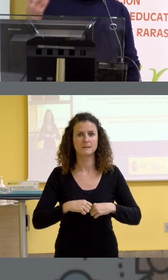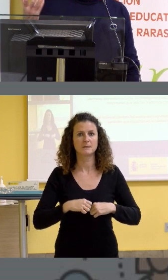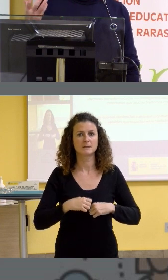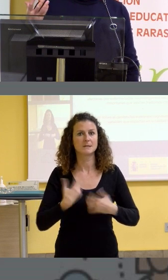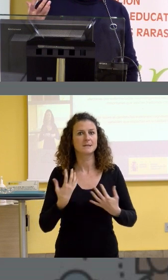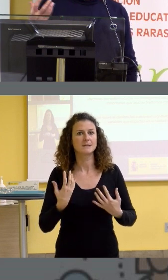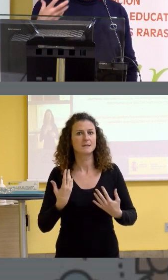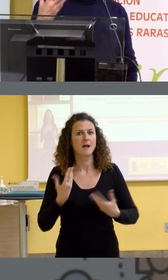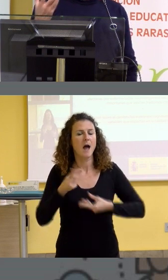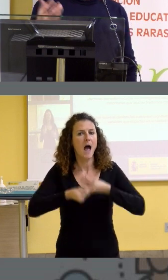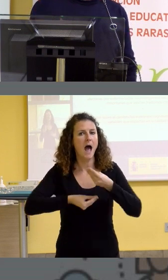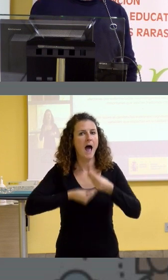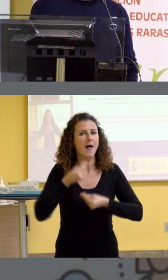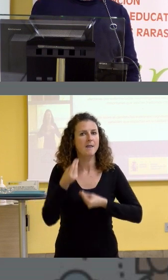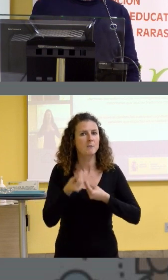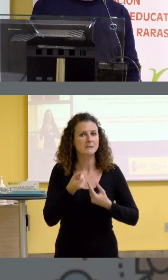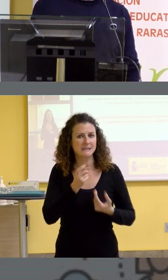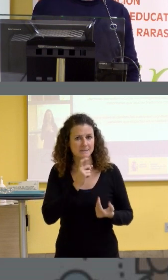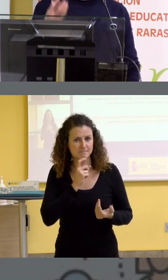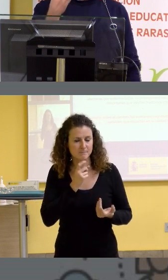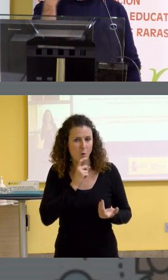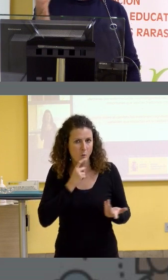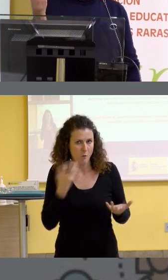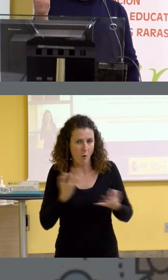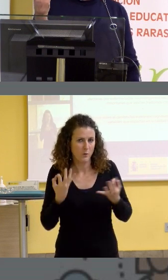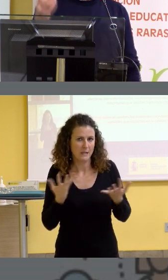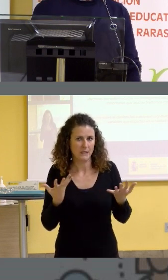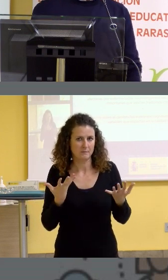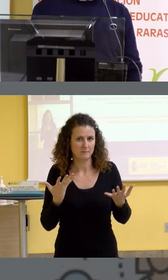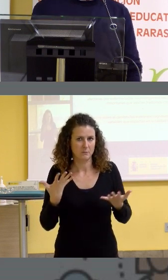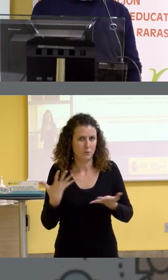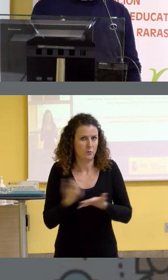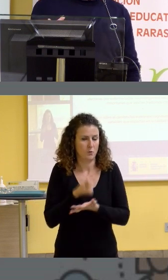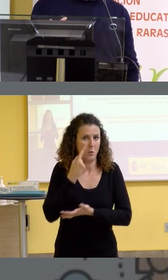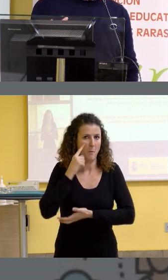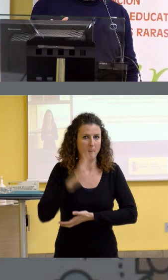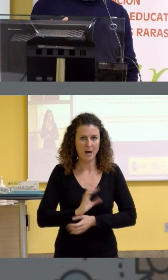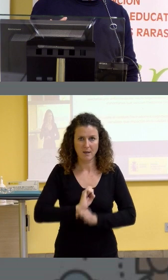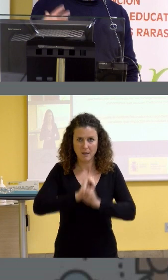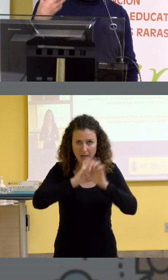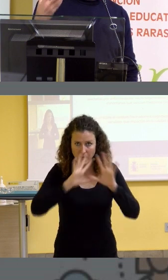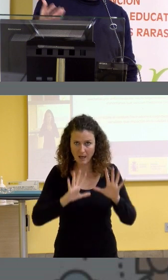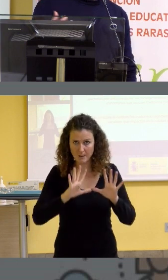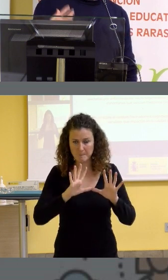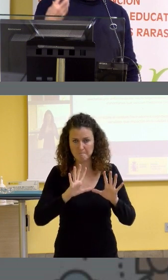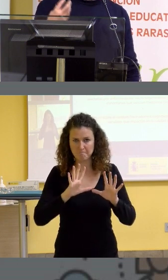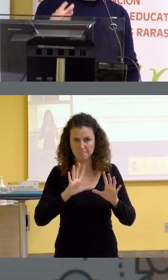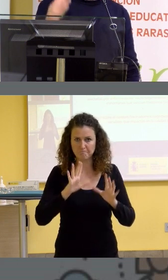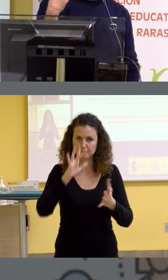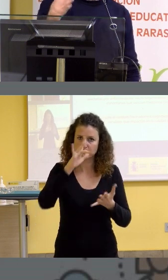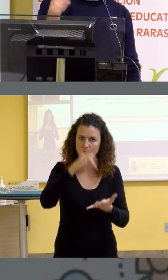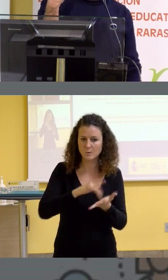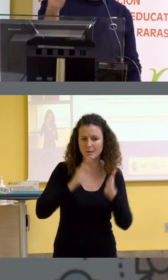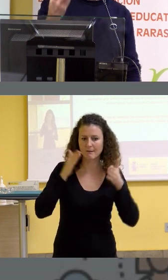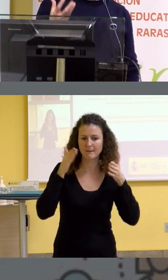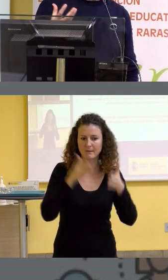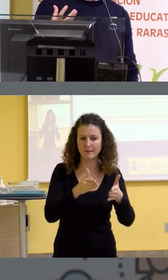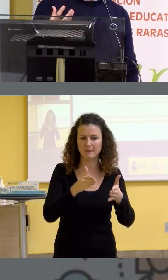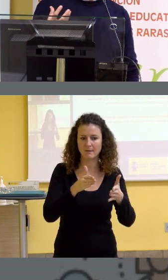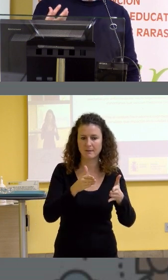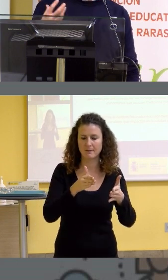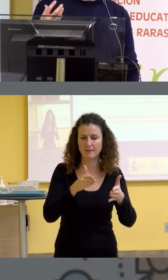Entonces, ¿qué tenemos que hacer? Y os lo pregunto. Todo parece una obviedad. Nos toca intervenir sobre el